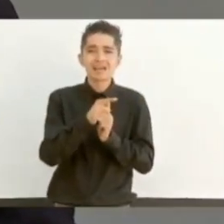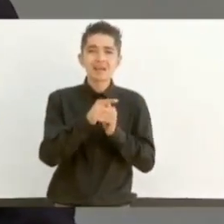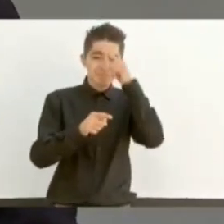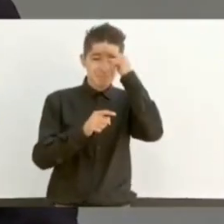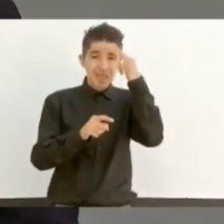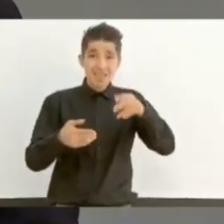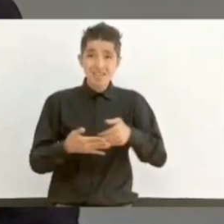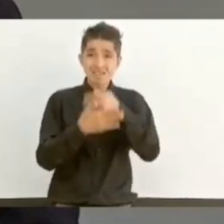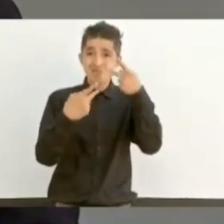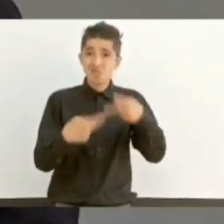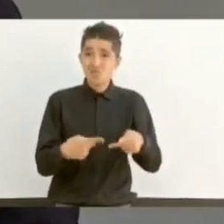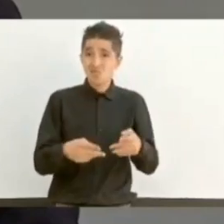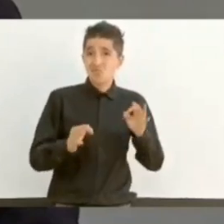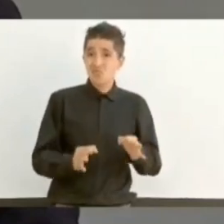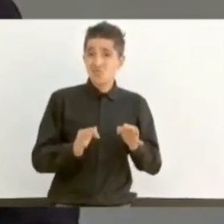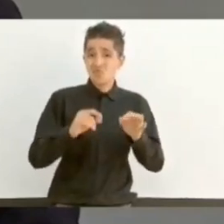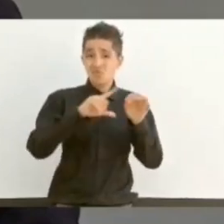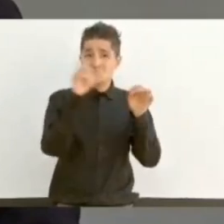mexicanos.